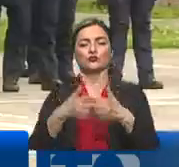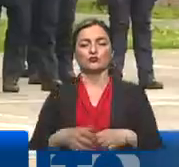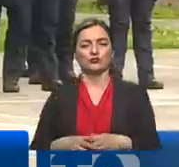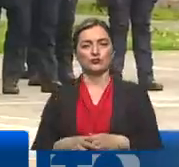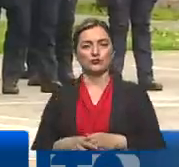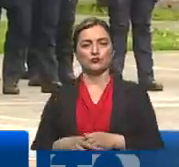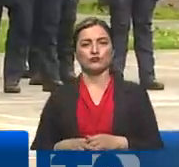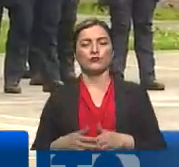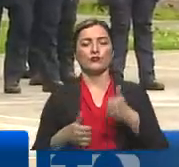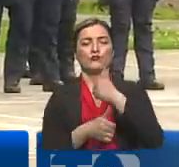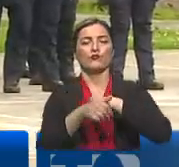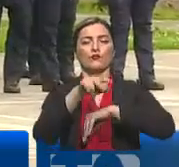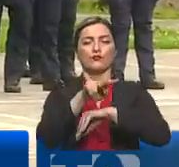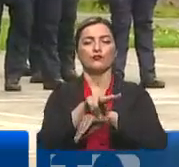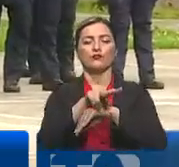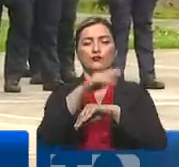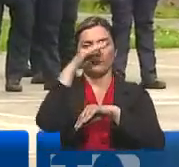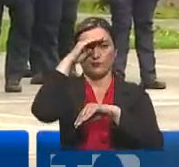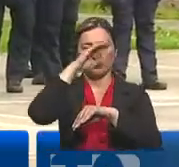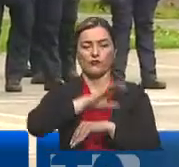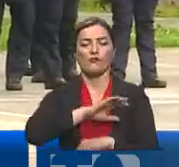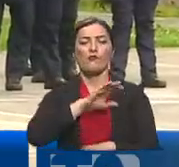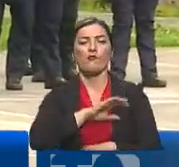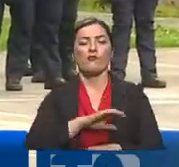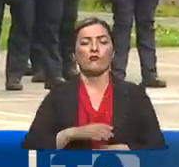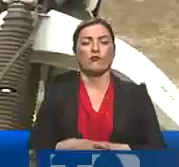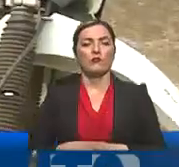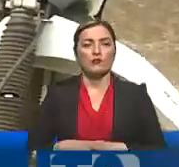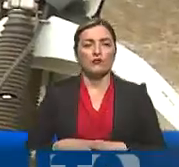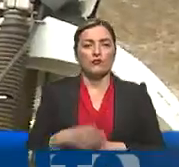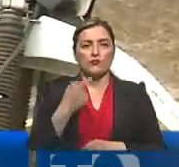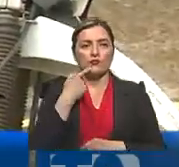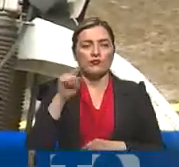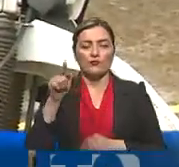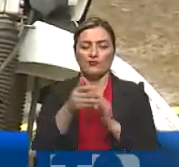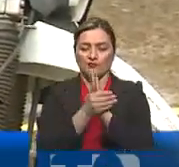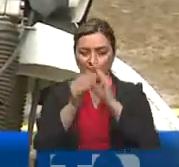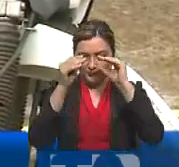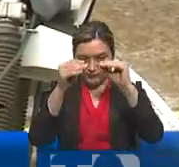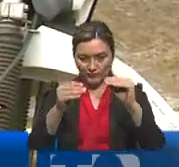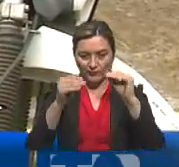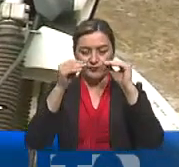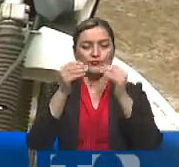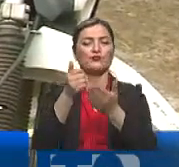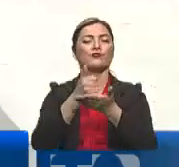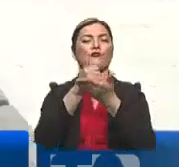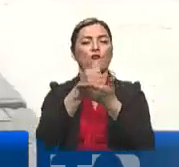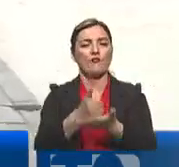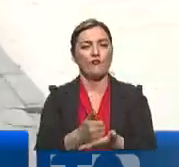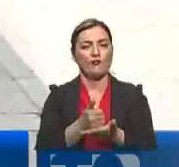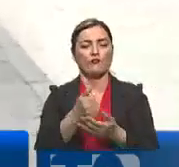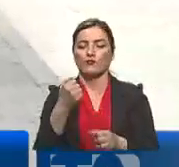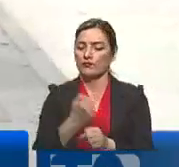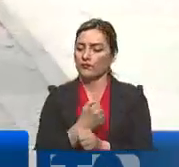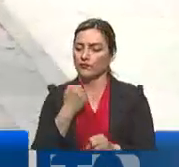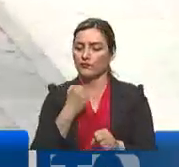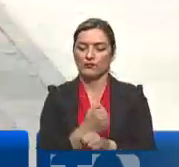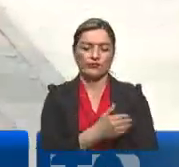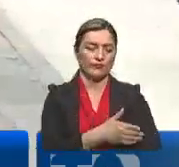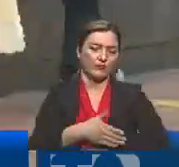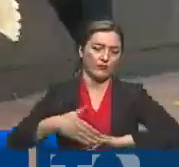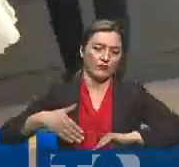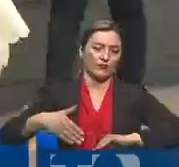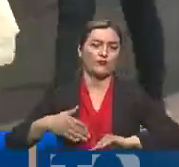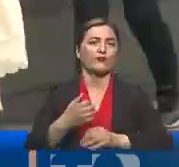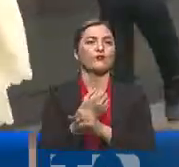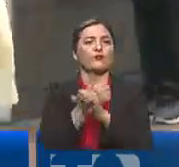subinspectora de agentes metropolitanos jenny gonzález aseguró que estas capacitaciones servirán para ejercer el trabajo en las calles